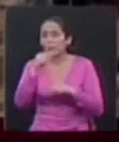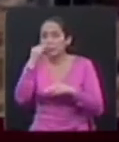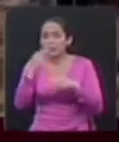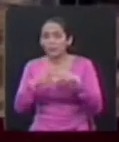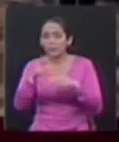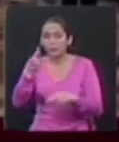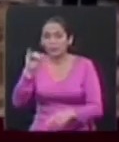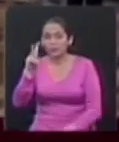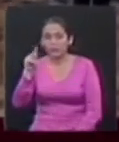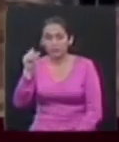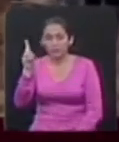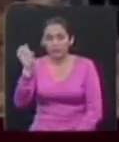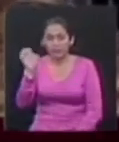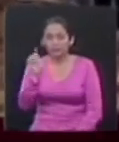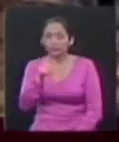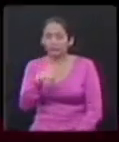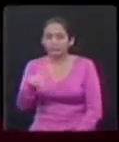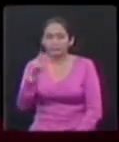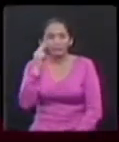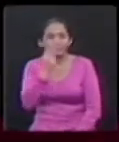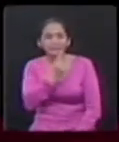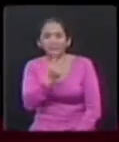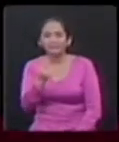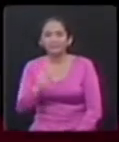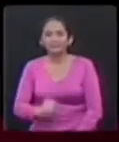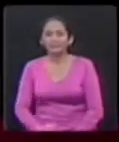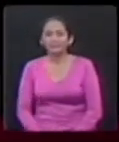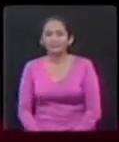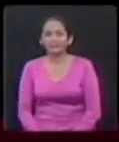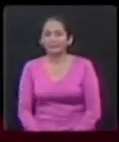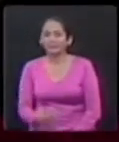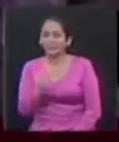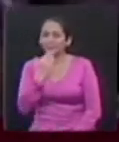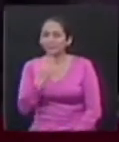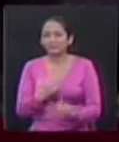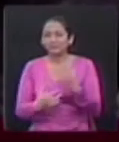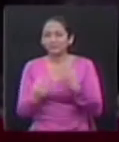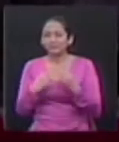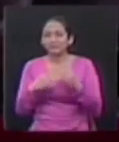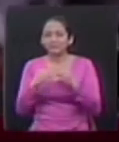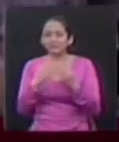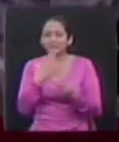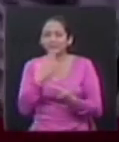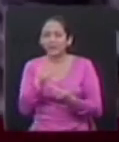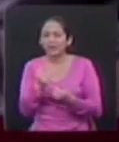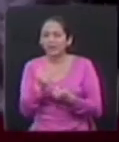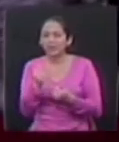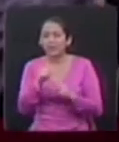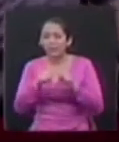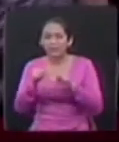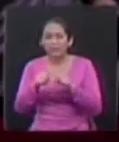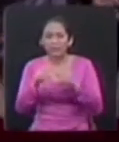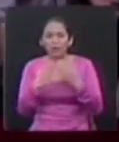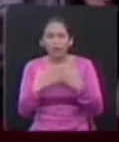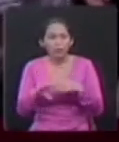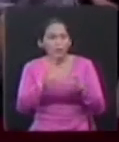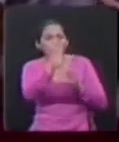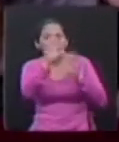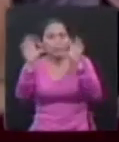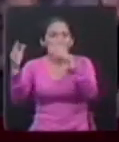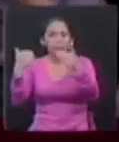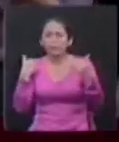tenor ecuatoriano húngaro. Ahora, ¿qué nos muestra el montaje escenográfico? Bueno, el montaje